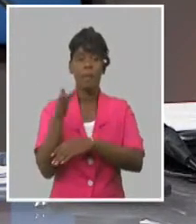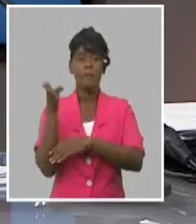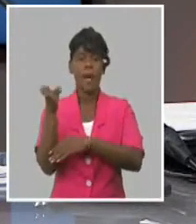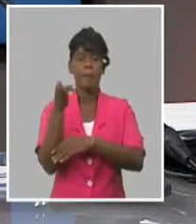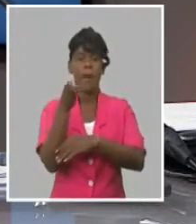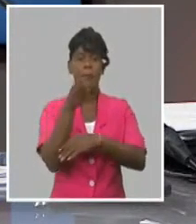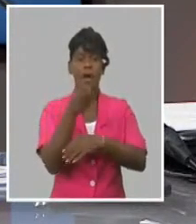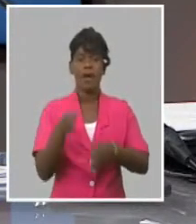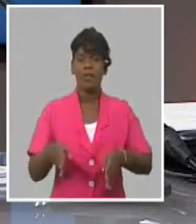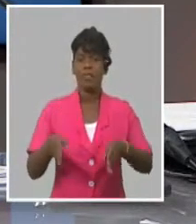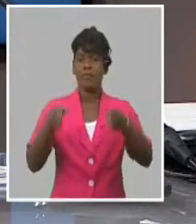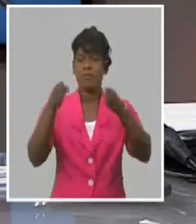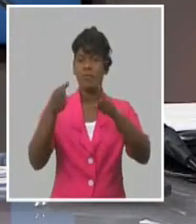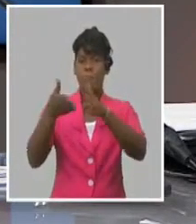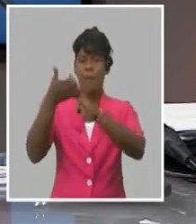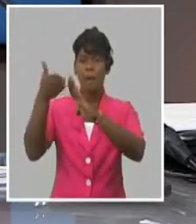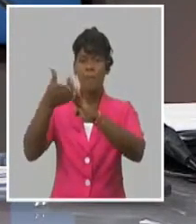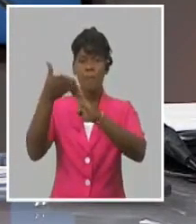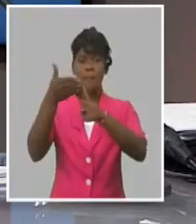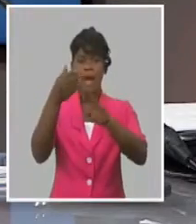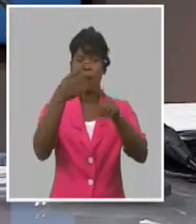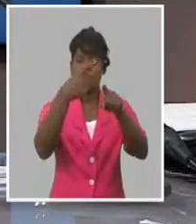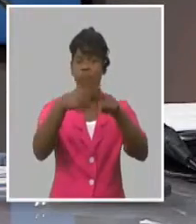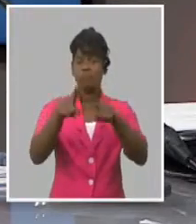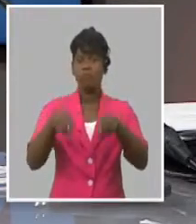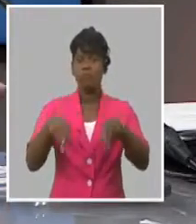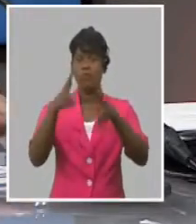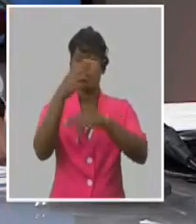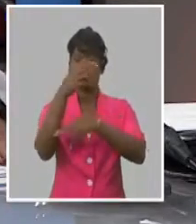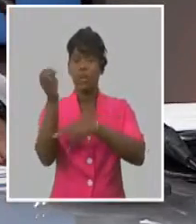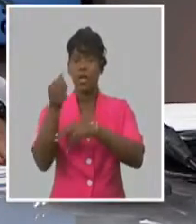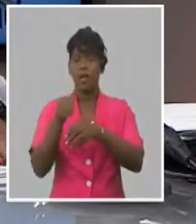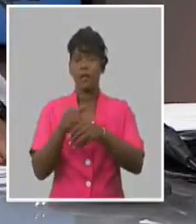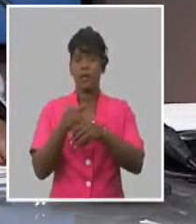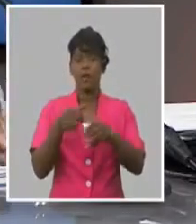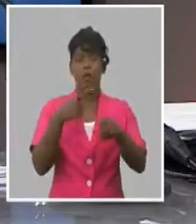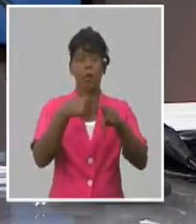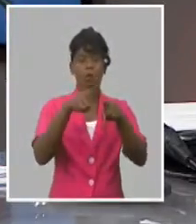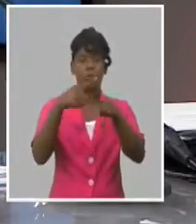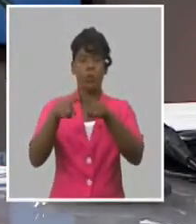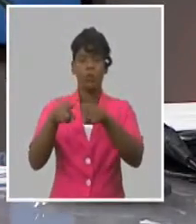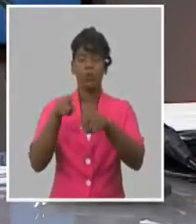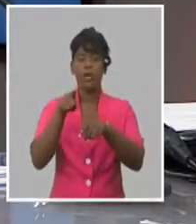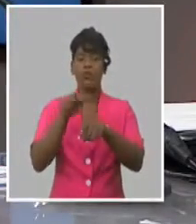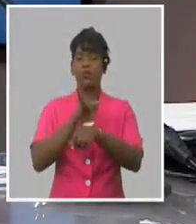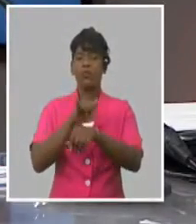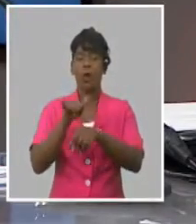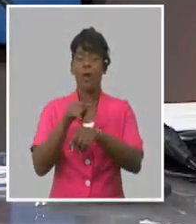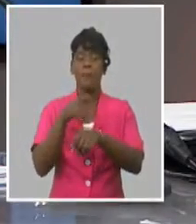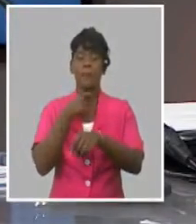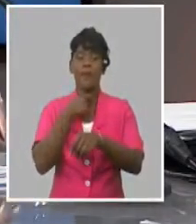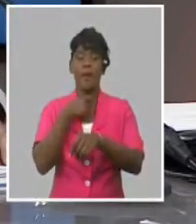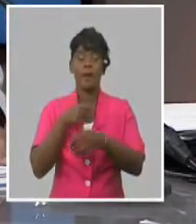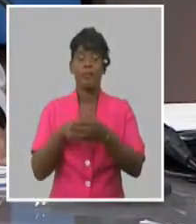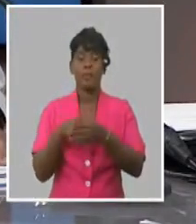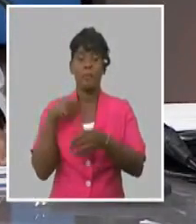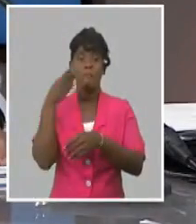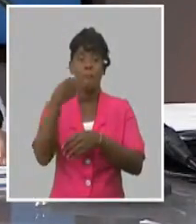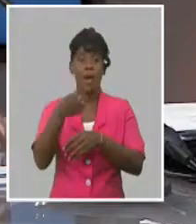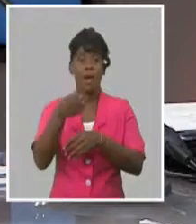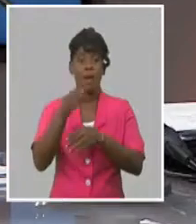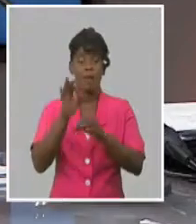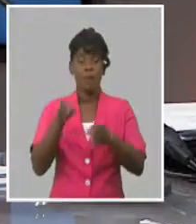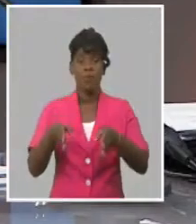y lo mismo oferta servicios de la construcción en pesos que en CUC. Ellas tienen